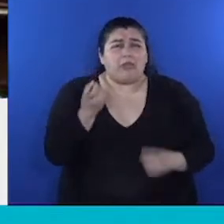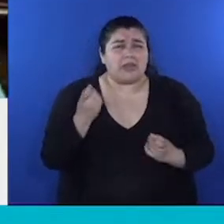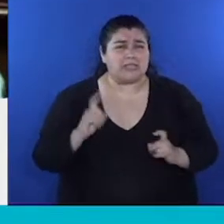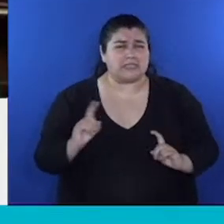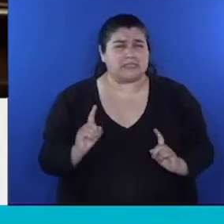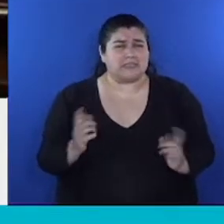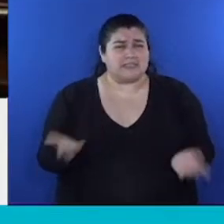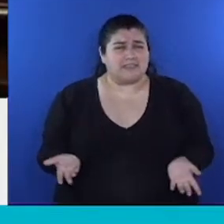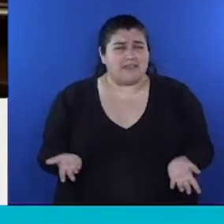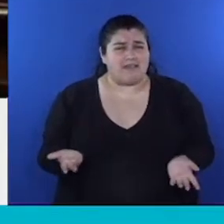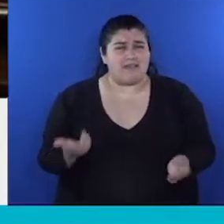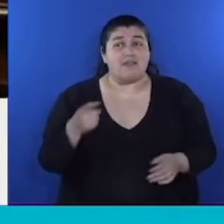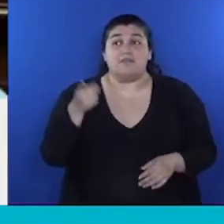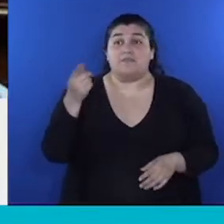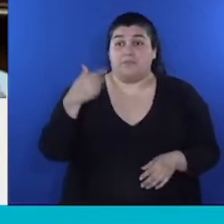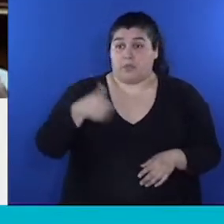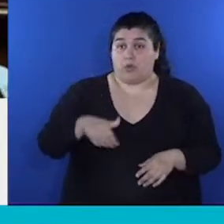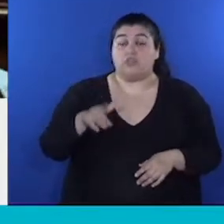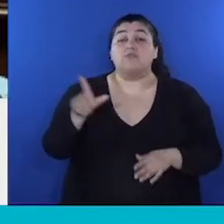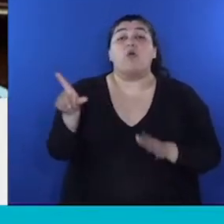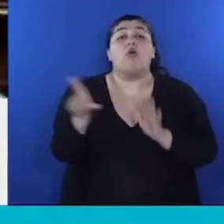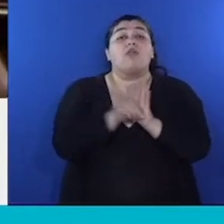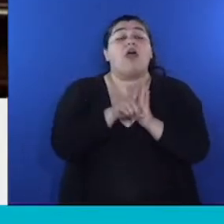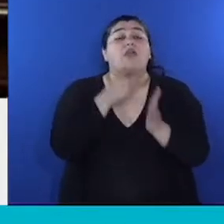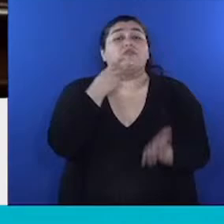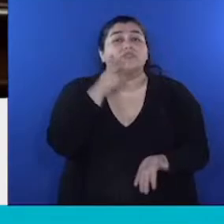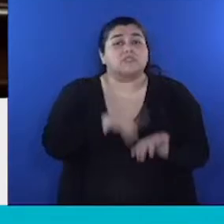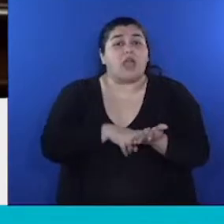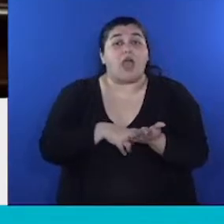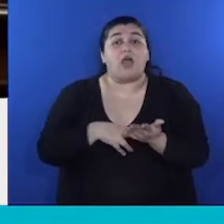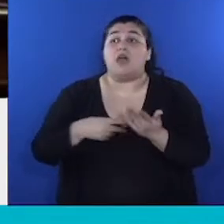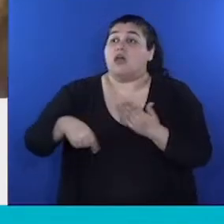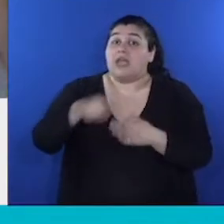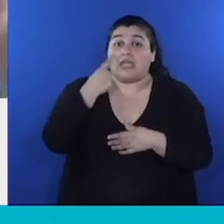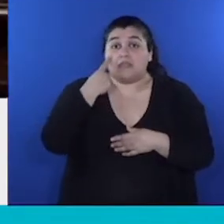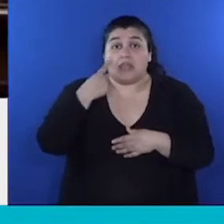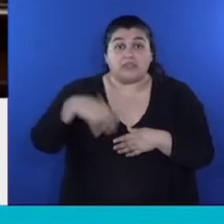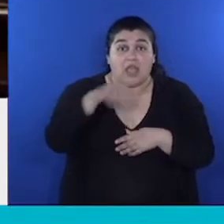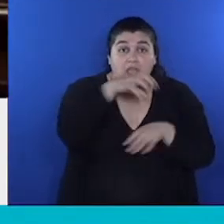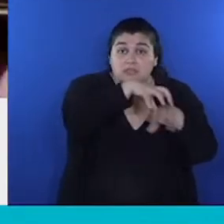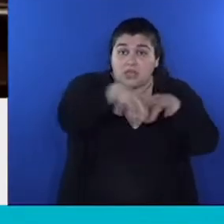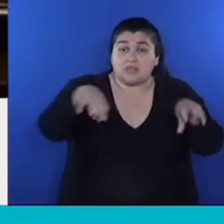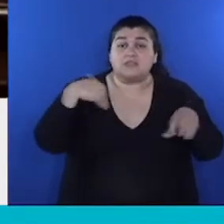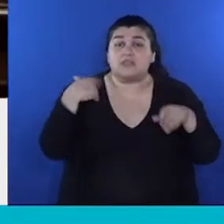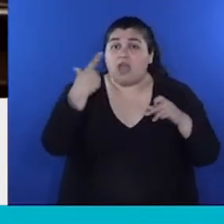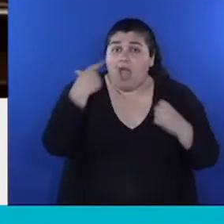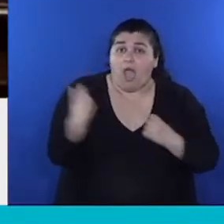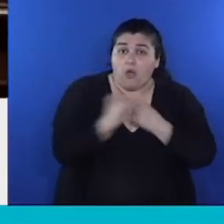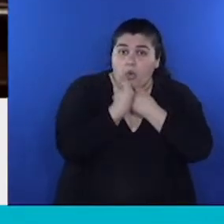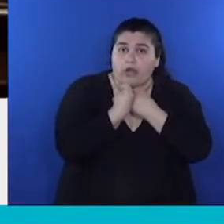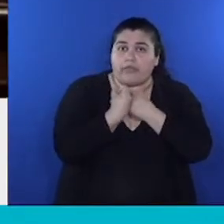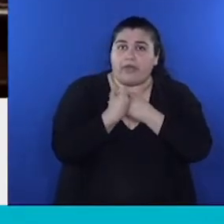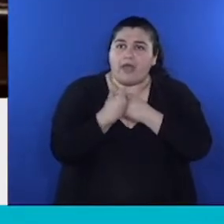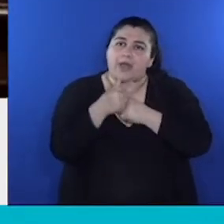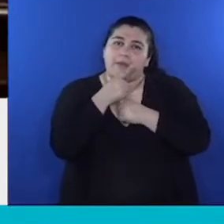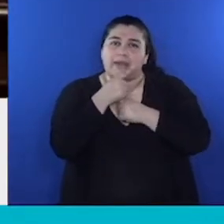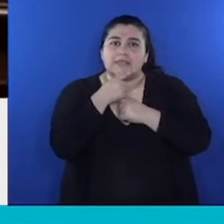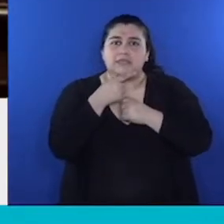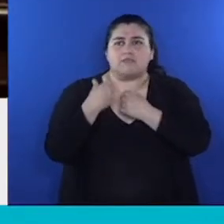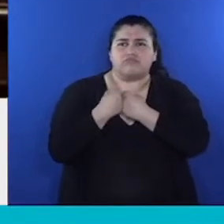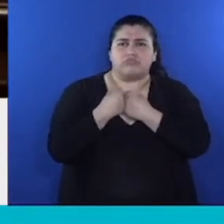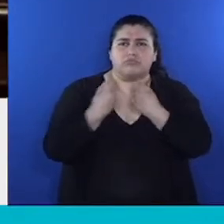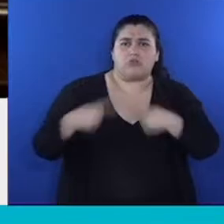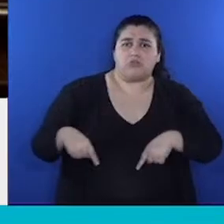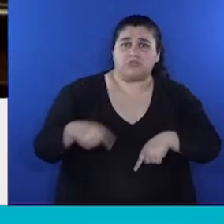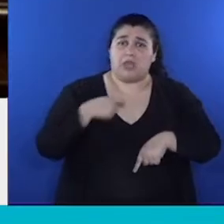presidente, ahora cuando venga de vuelta la ley fiscal y hagamos un acuerdo para los intendentes, en vez de fijar cuotas, fijemos fotos. Entonces, digamos, en la primera foto